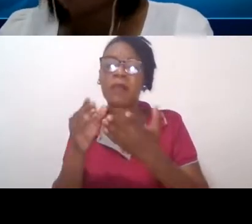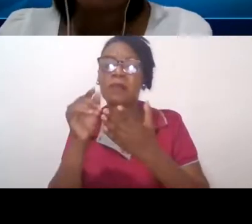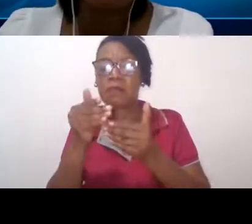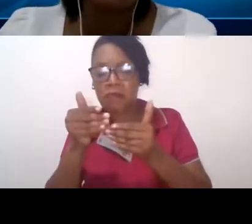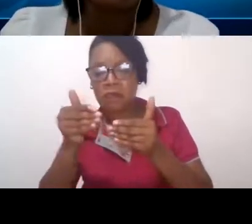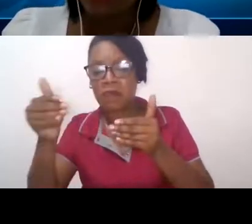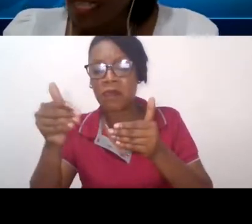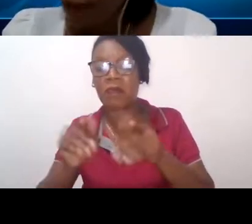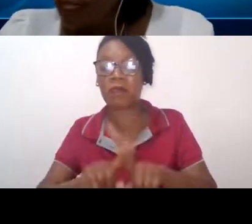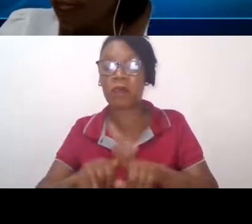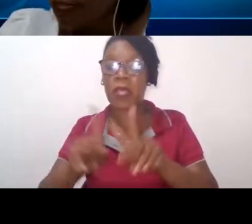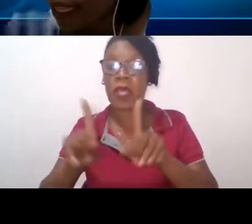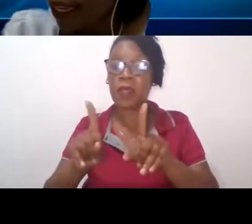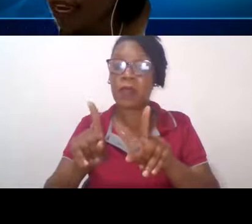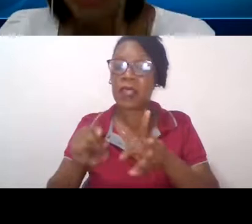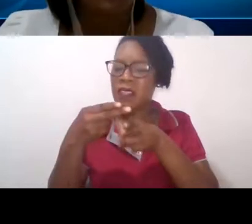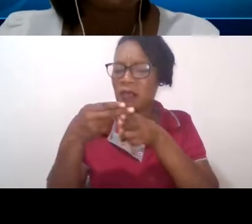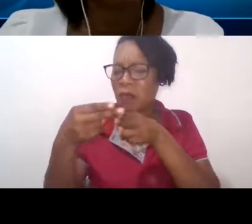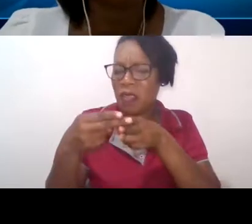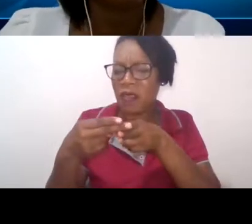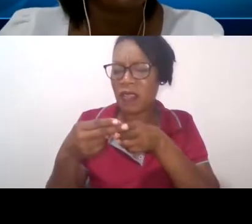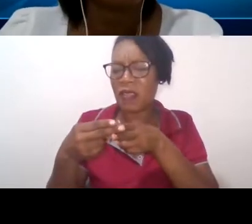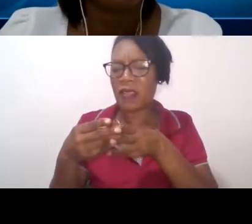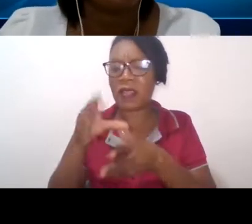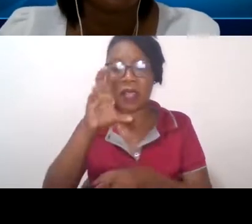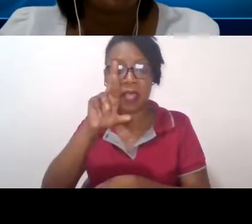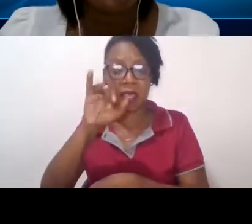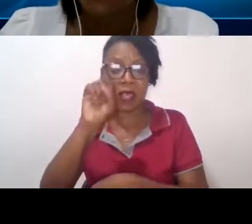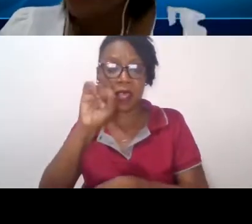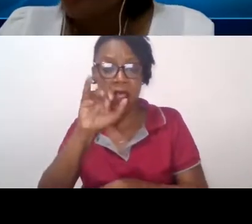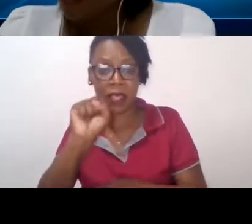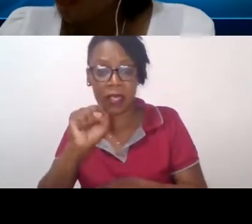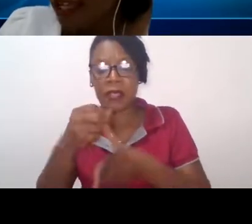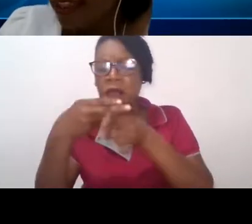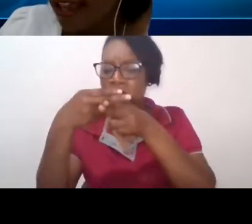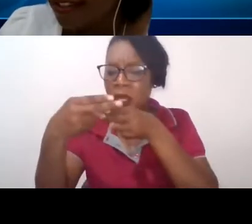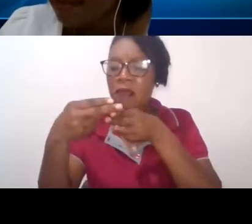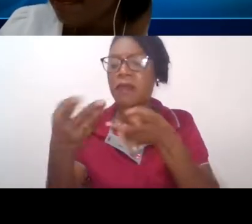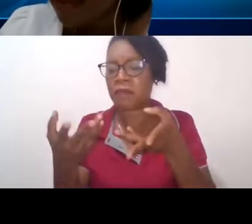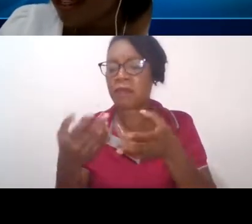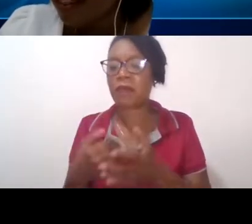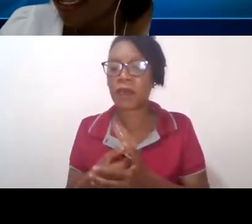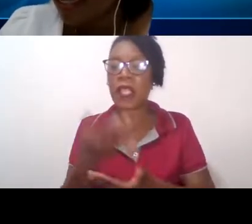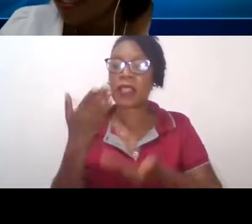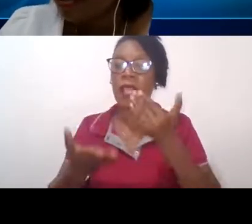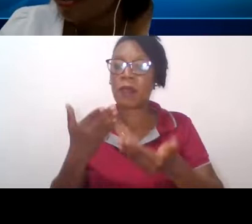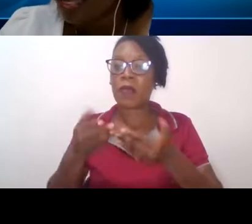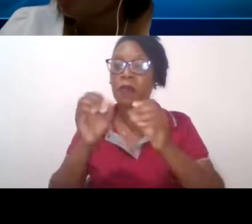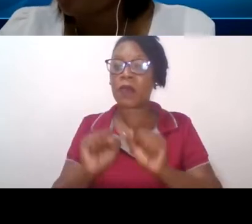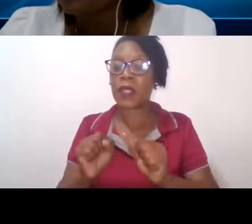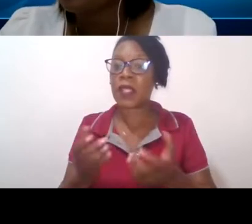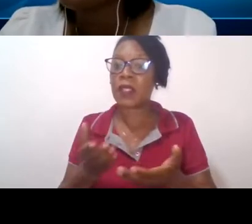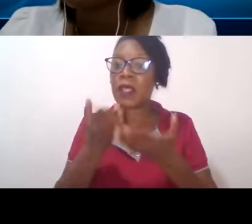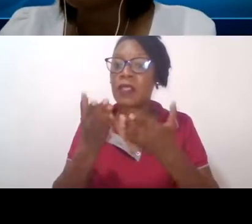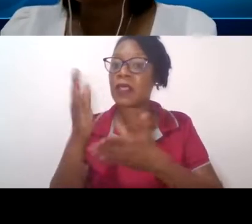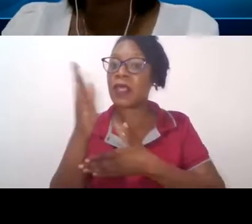es importante, por eso les dije, que la respuesta inusual ante situaciones puede darse de que